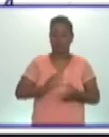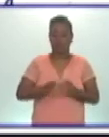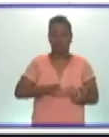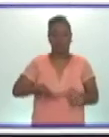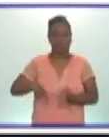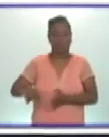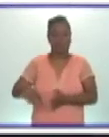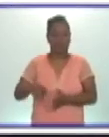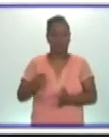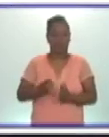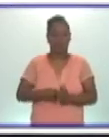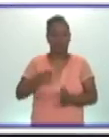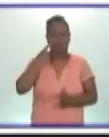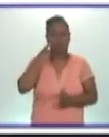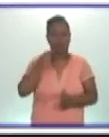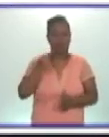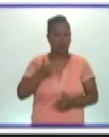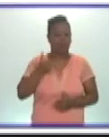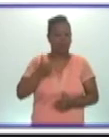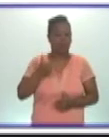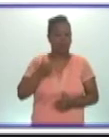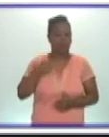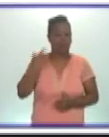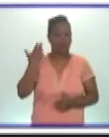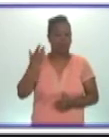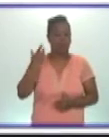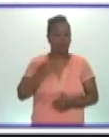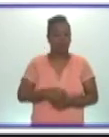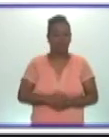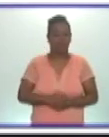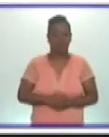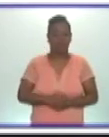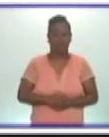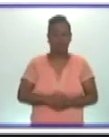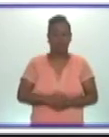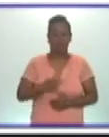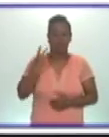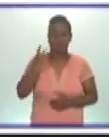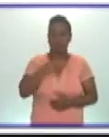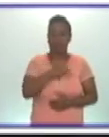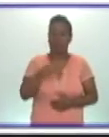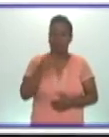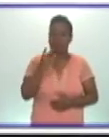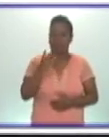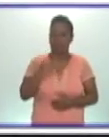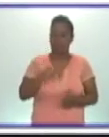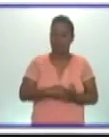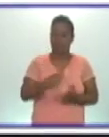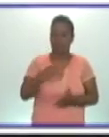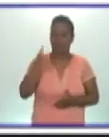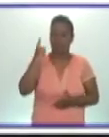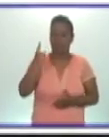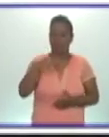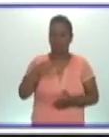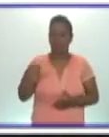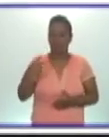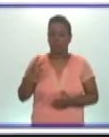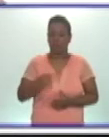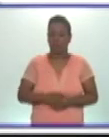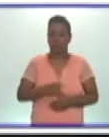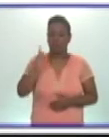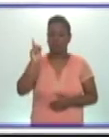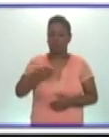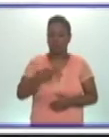para verlo con mayor claridad. 2 tercios por menos 1 medio. Simplificamos. Mitad de 2,